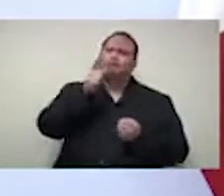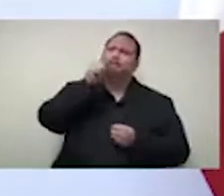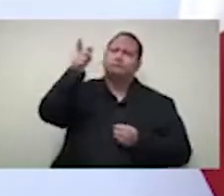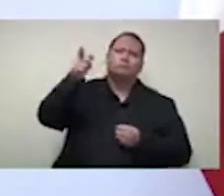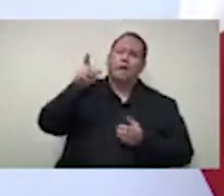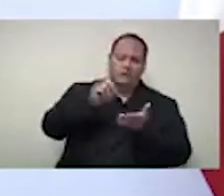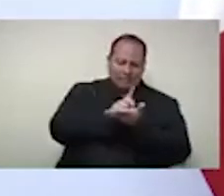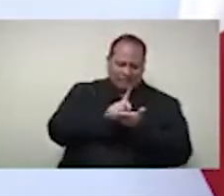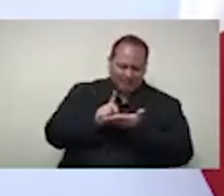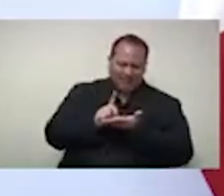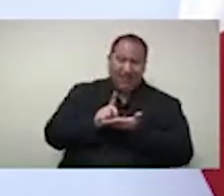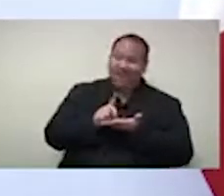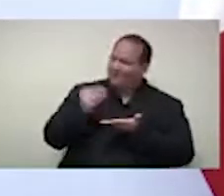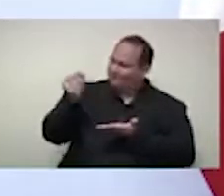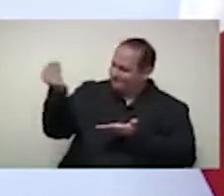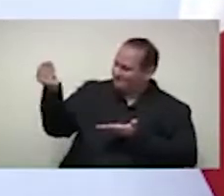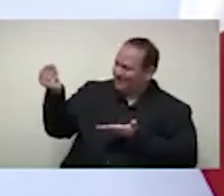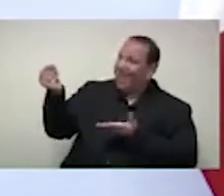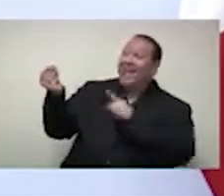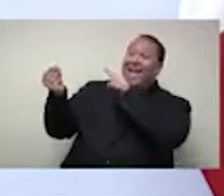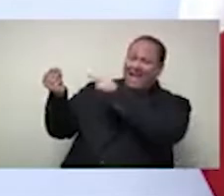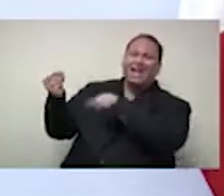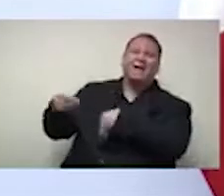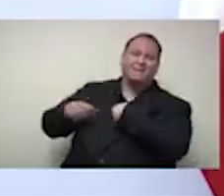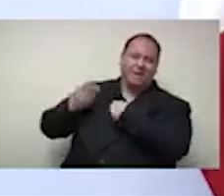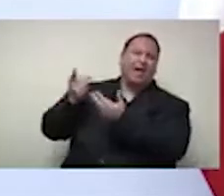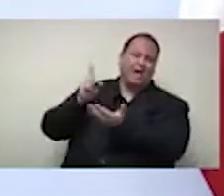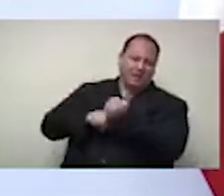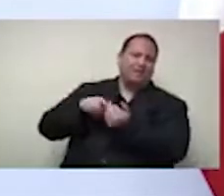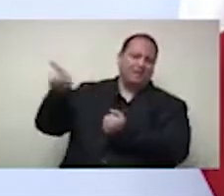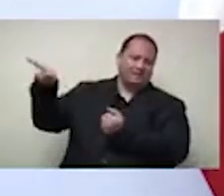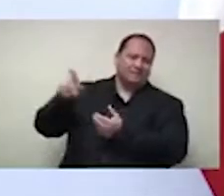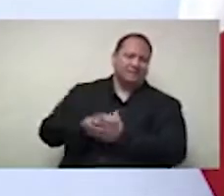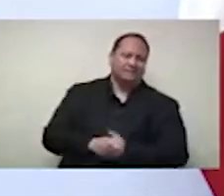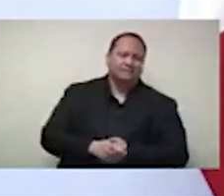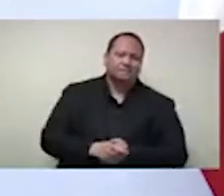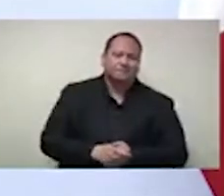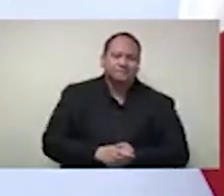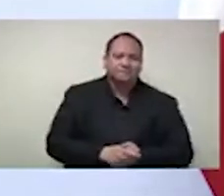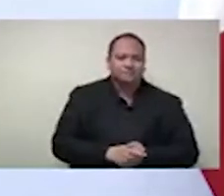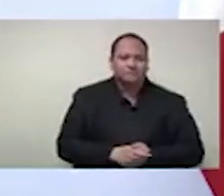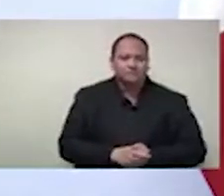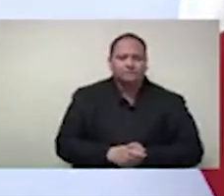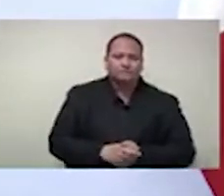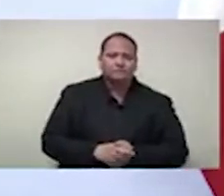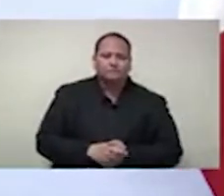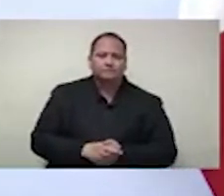Fiscalía que el domicilio que les proporcionamos es donde esta persona habita. ¿Cuál sería el procedimiento si no va?